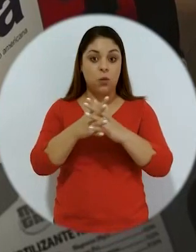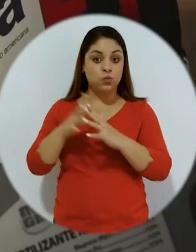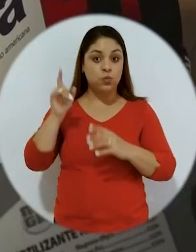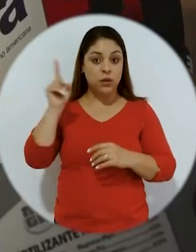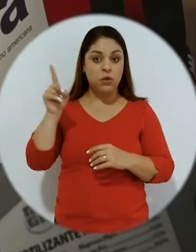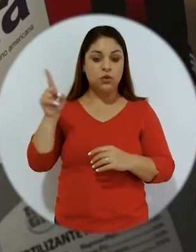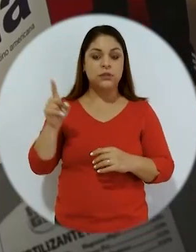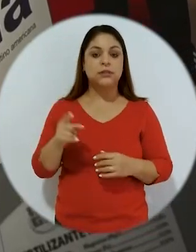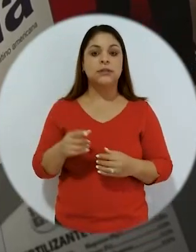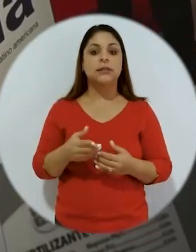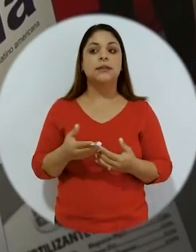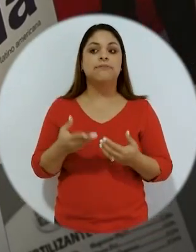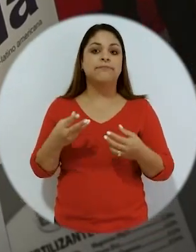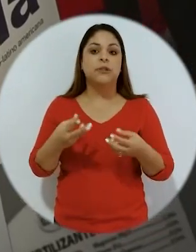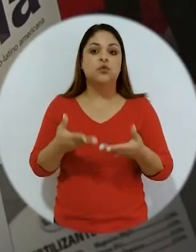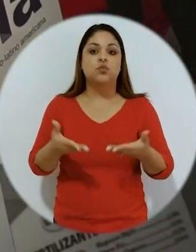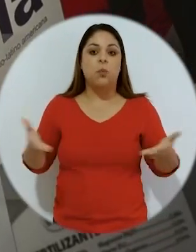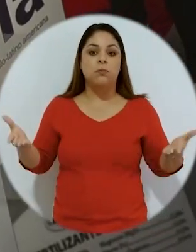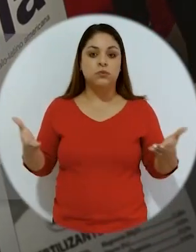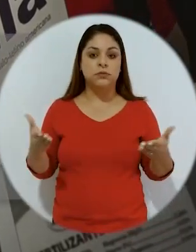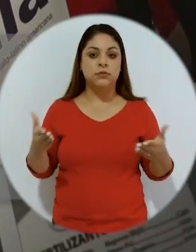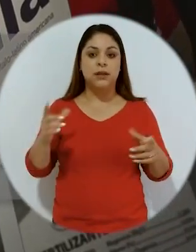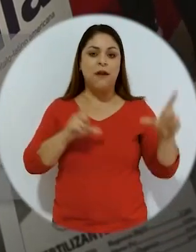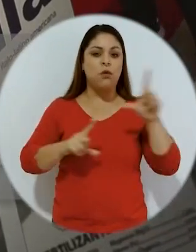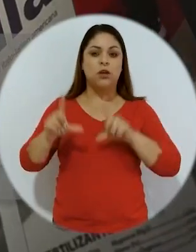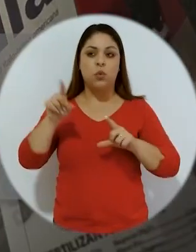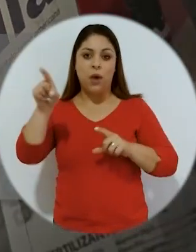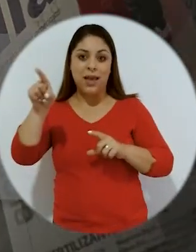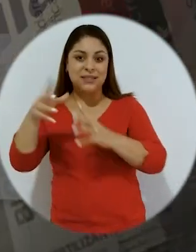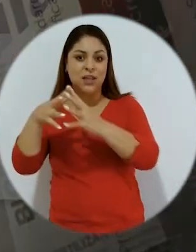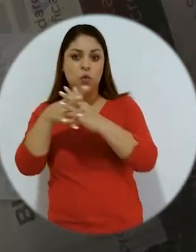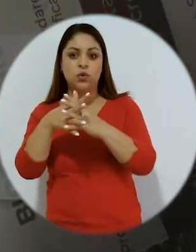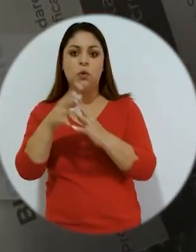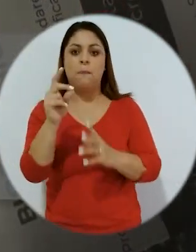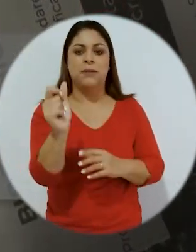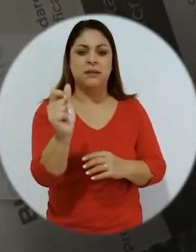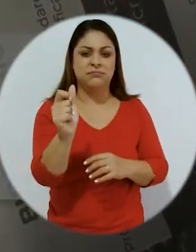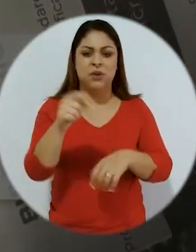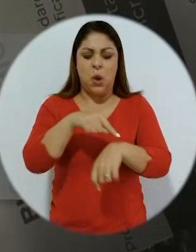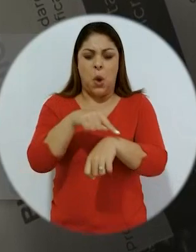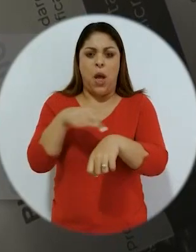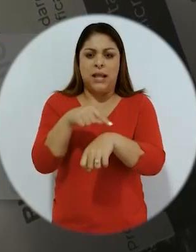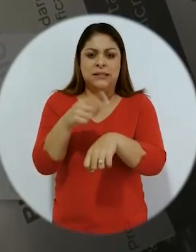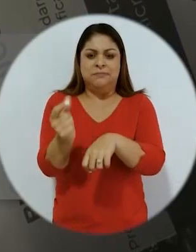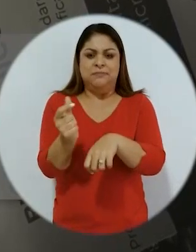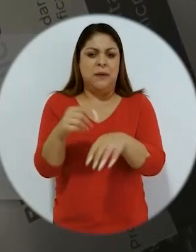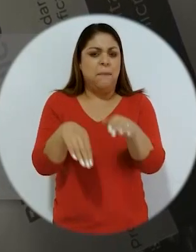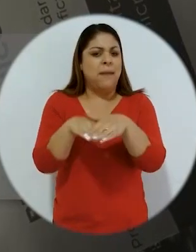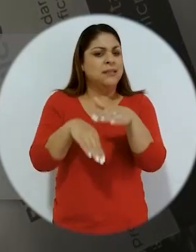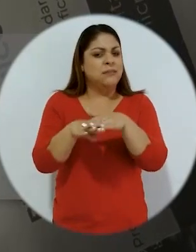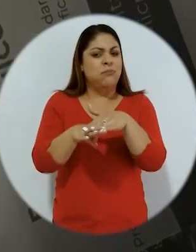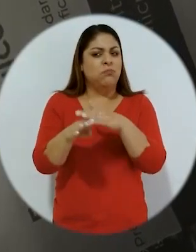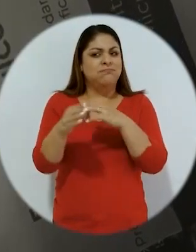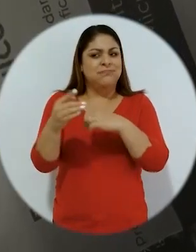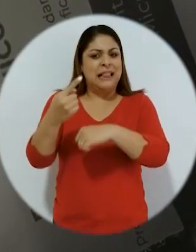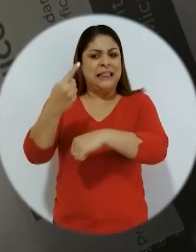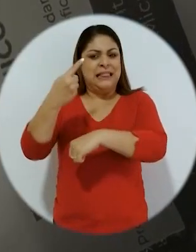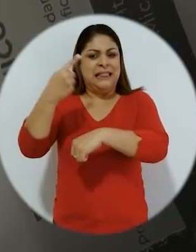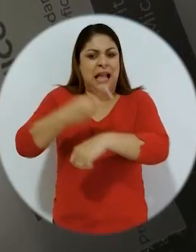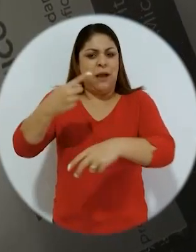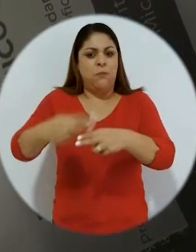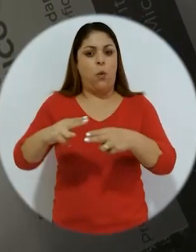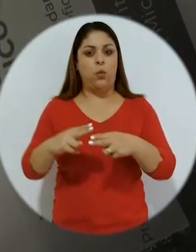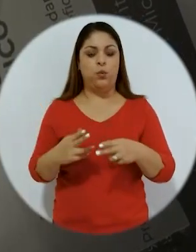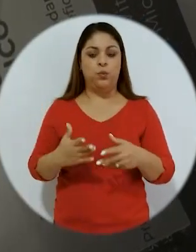en Estados Unidos, ese insumo el laboratorio lo hubiera tenido en cuestión de horas, máximo días. Y